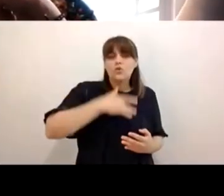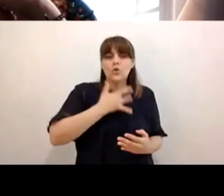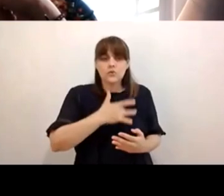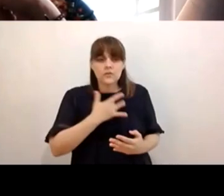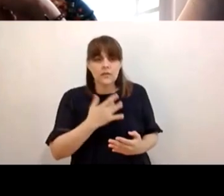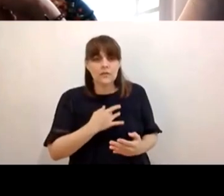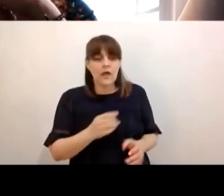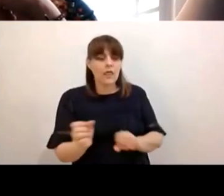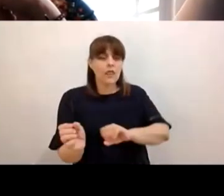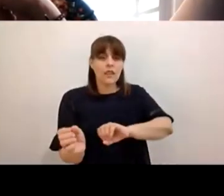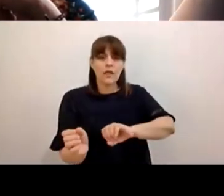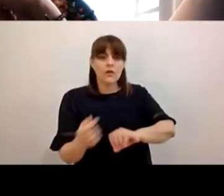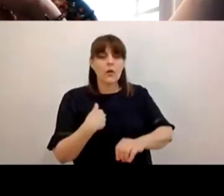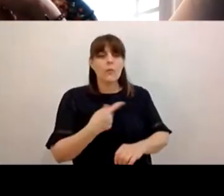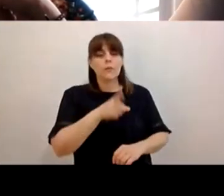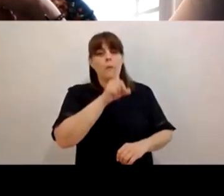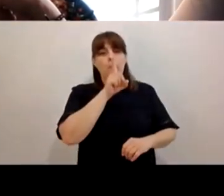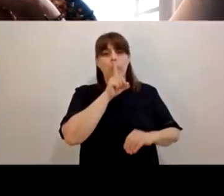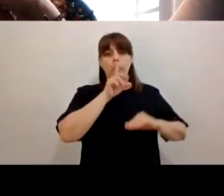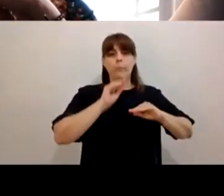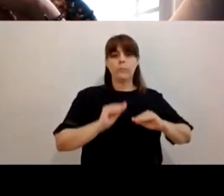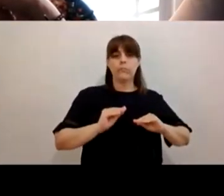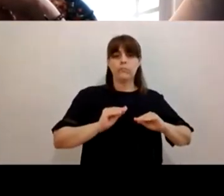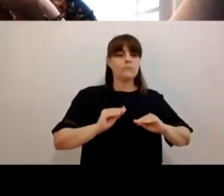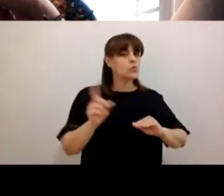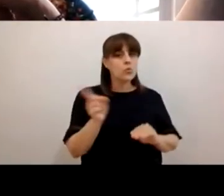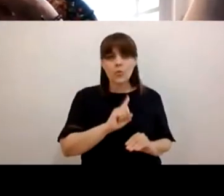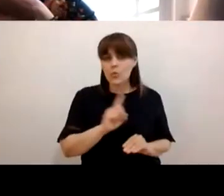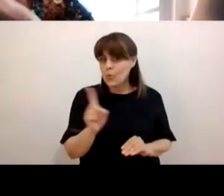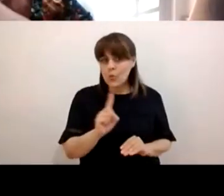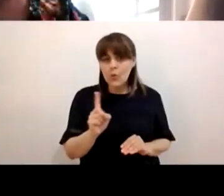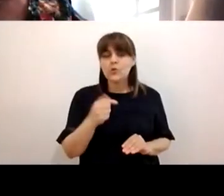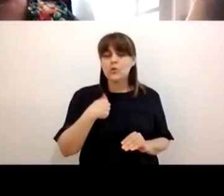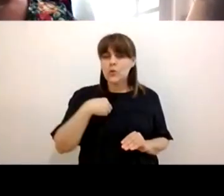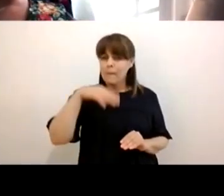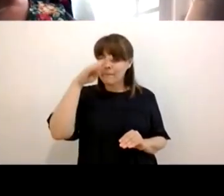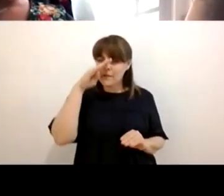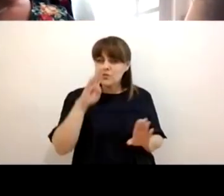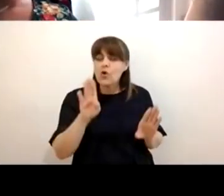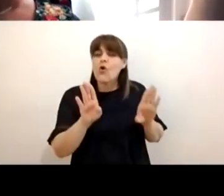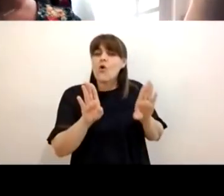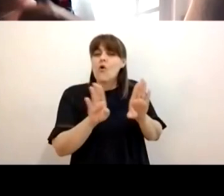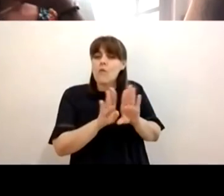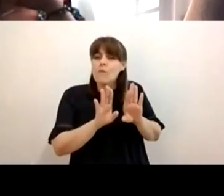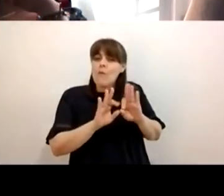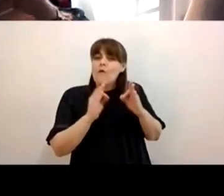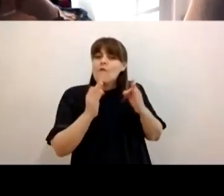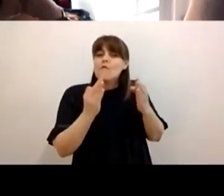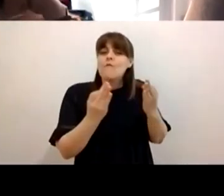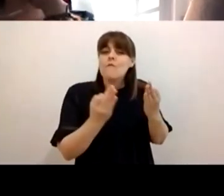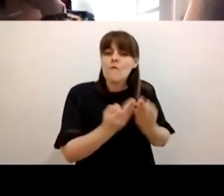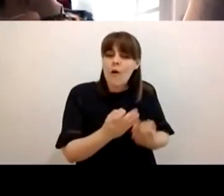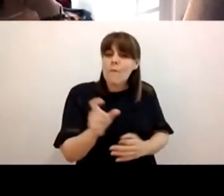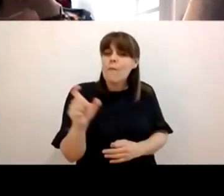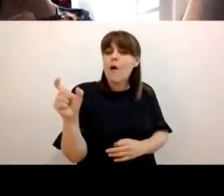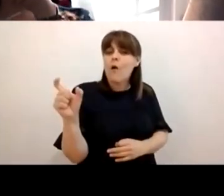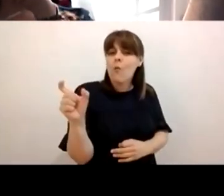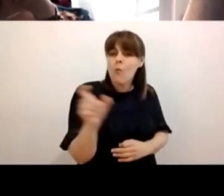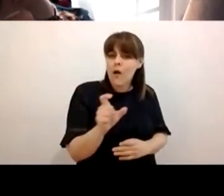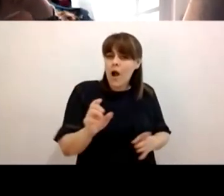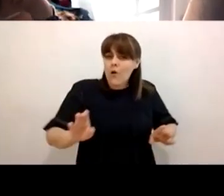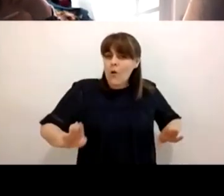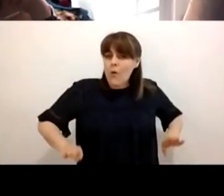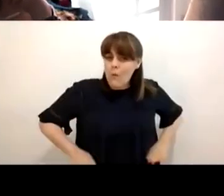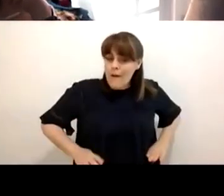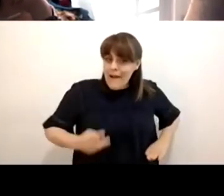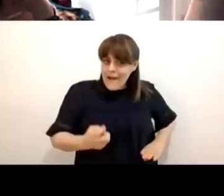de decir lo que uno piensa sino cuál es el momento con qué palabras con qué actitud entonces